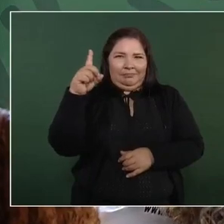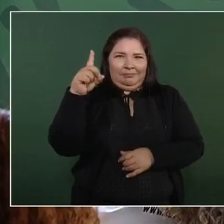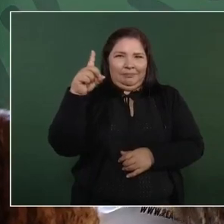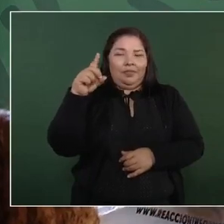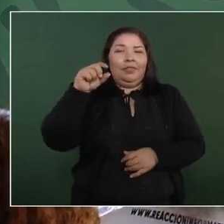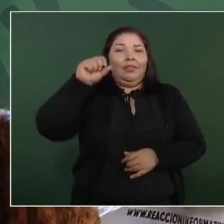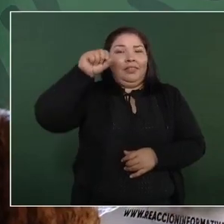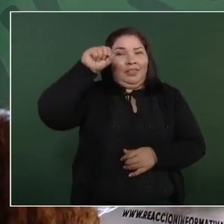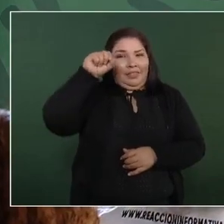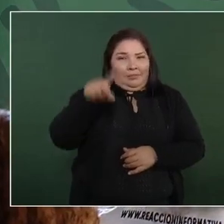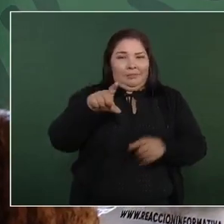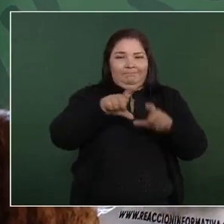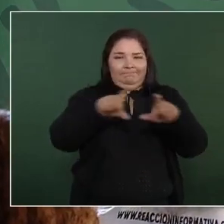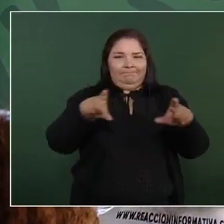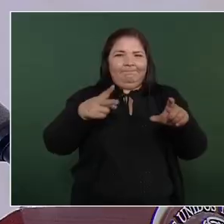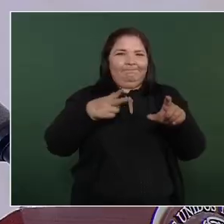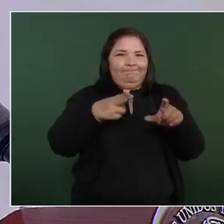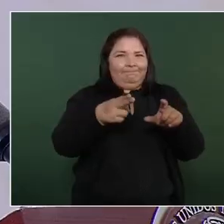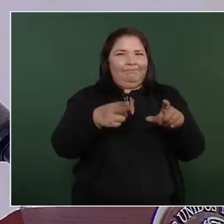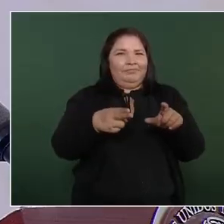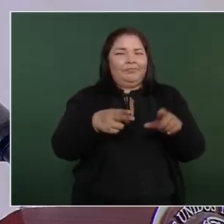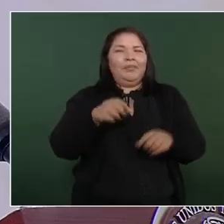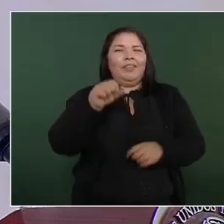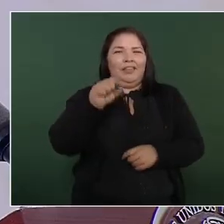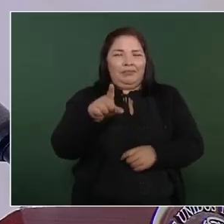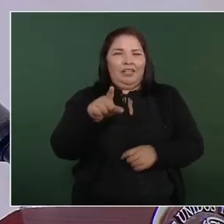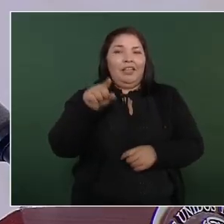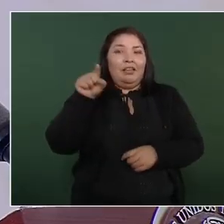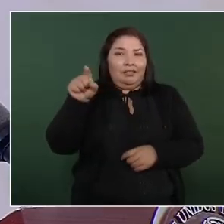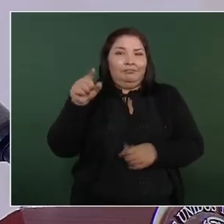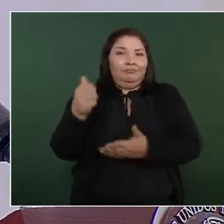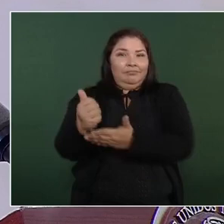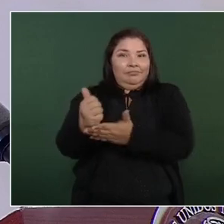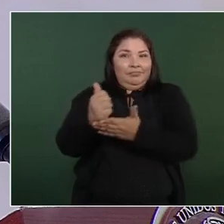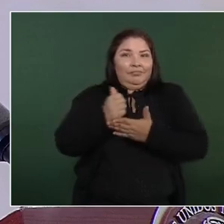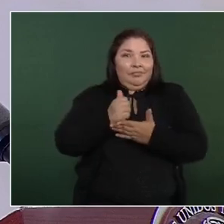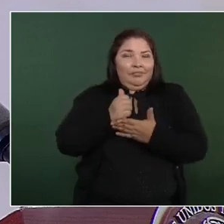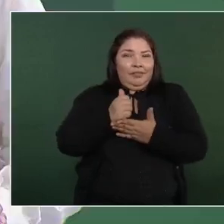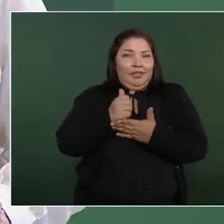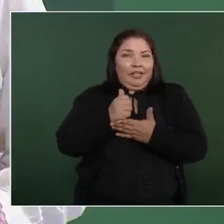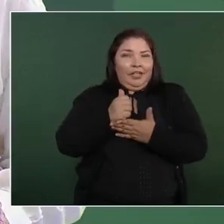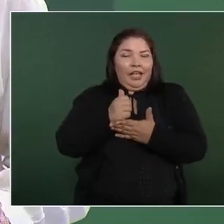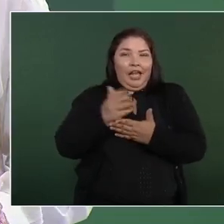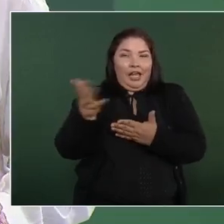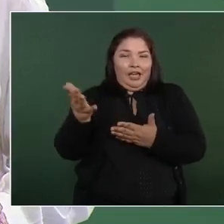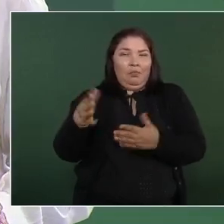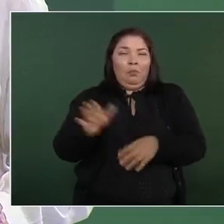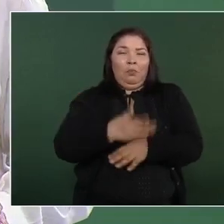le pedí, y en algo que nos ayudó por su ese jirón